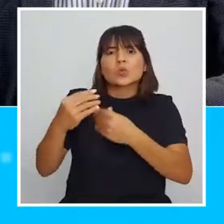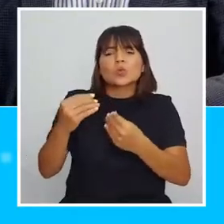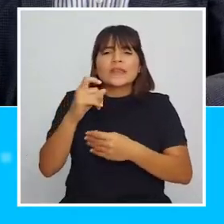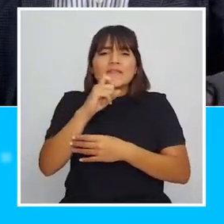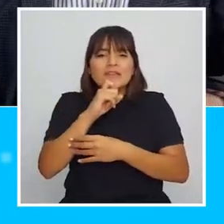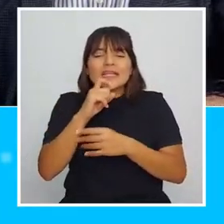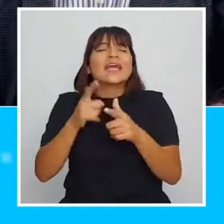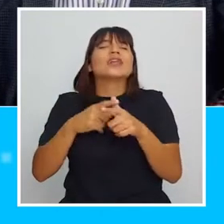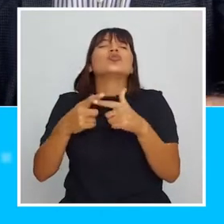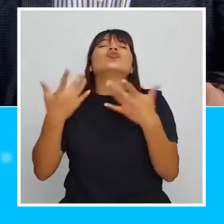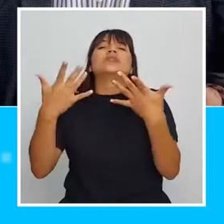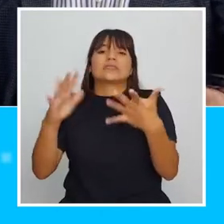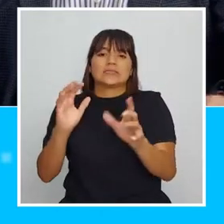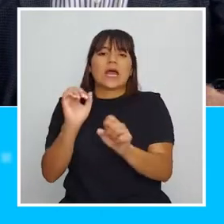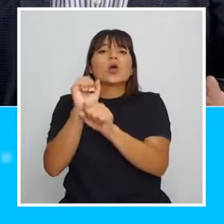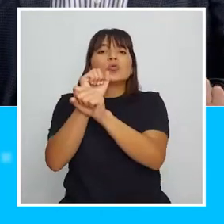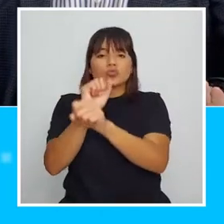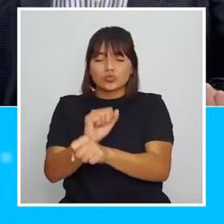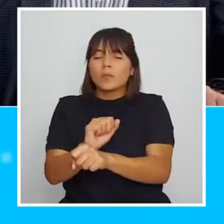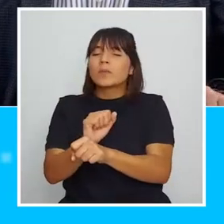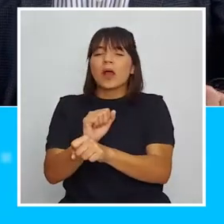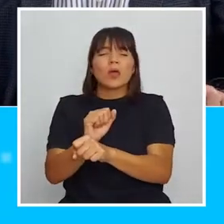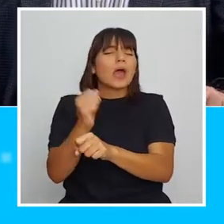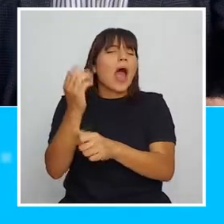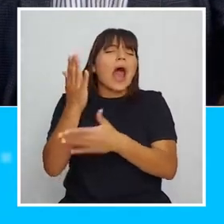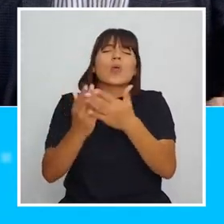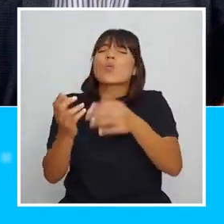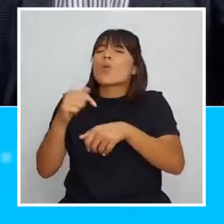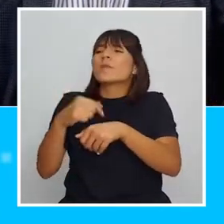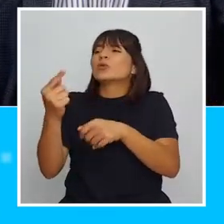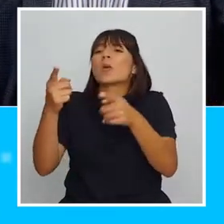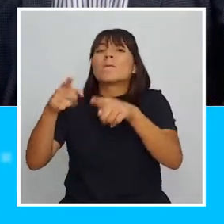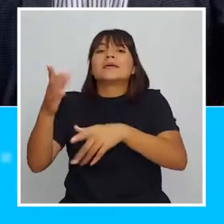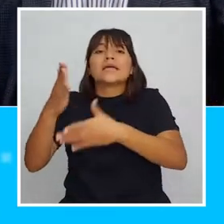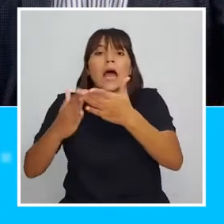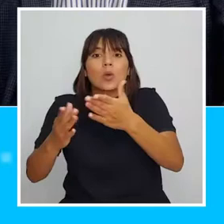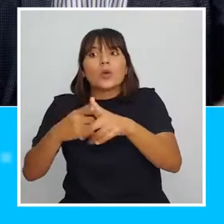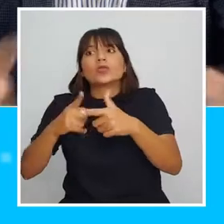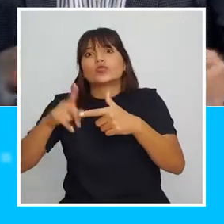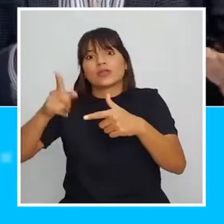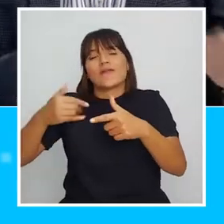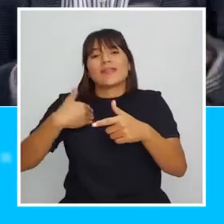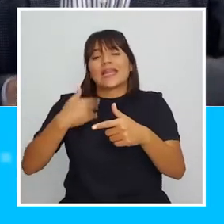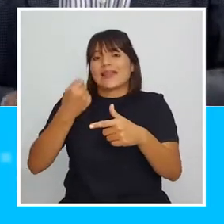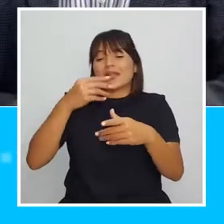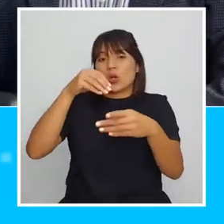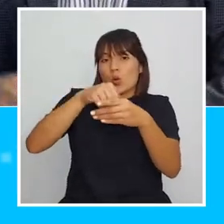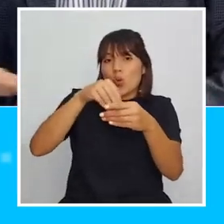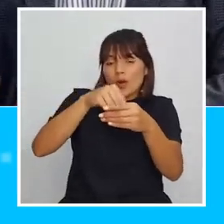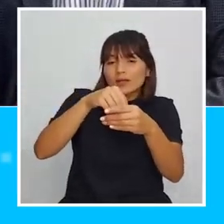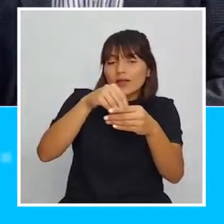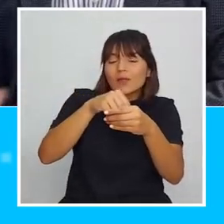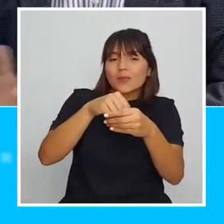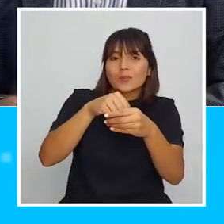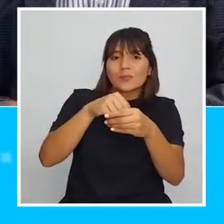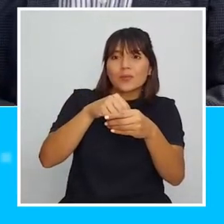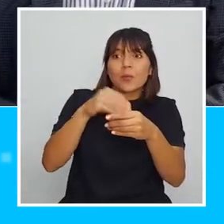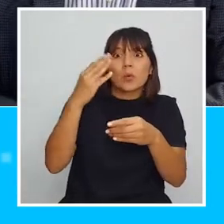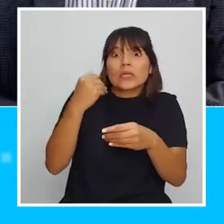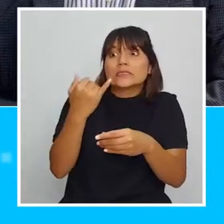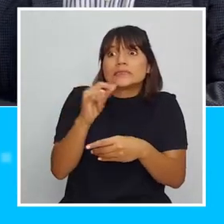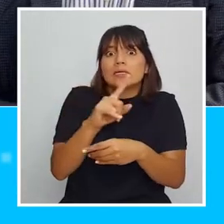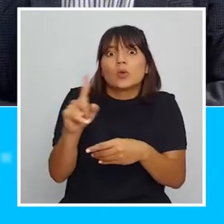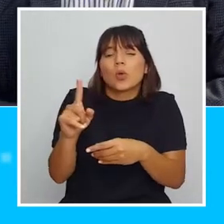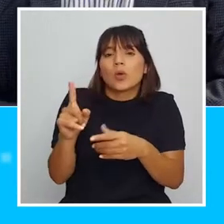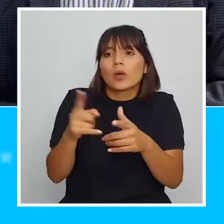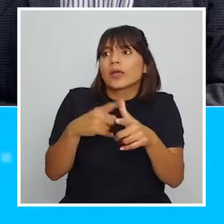habían acostumbrado a que tarde o temprano algo va a pasar. Y si no tengo algo guardado, como un poco la ardillita, ¿verdad? Puede ser que no